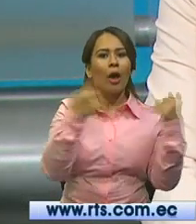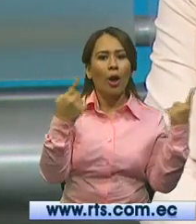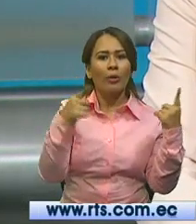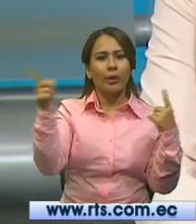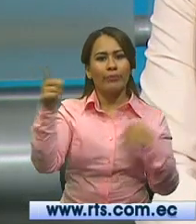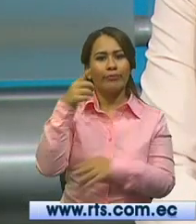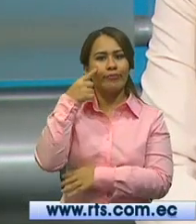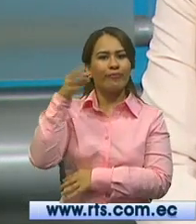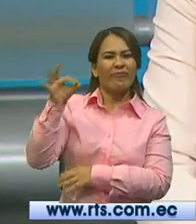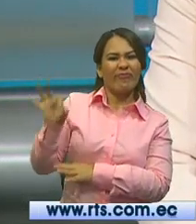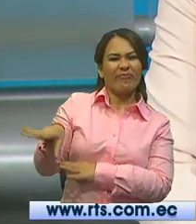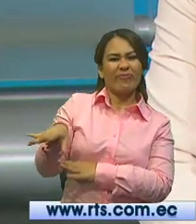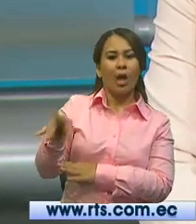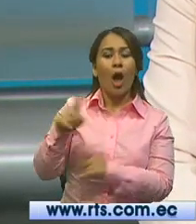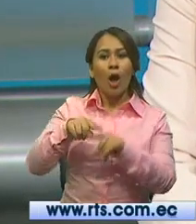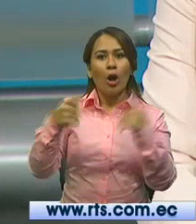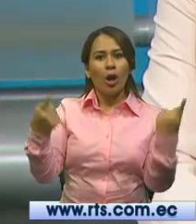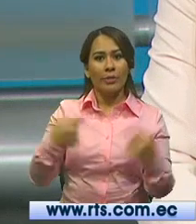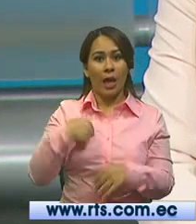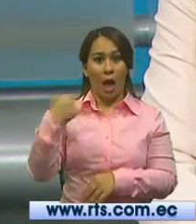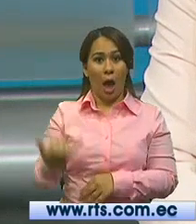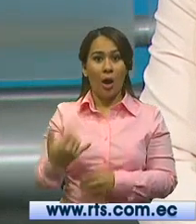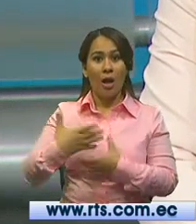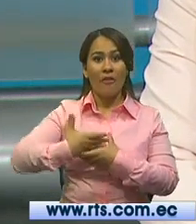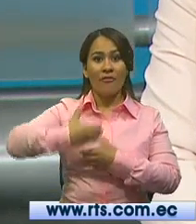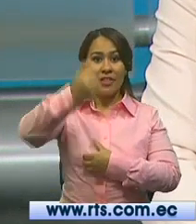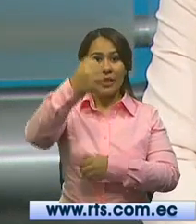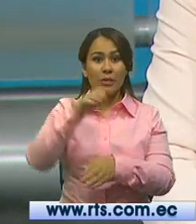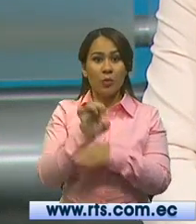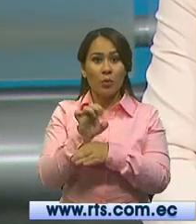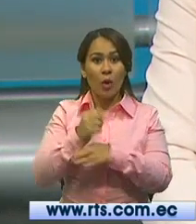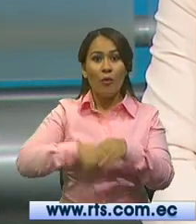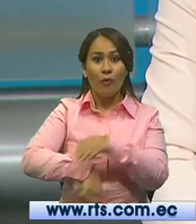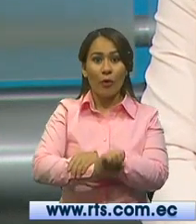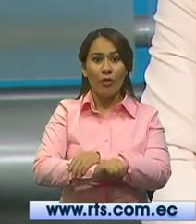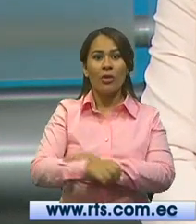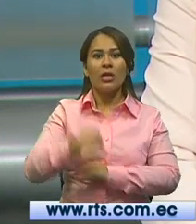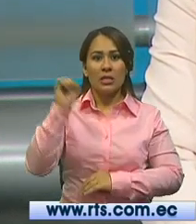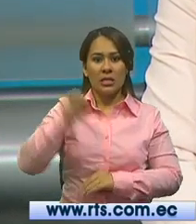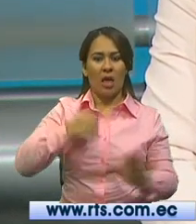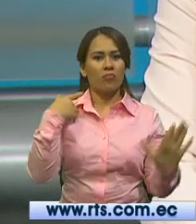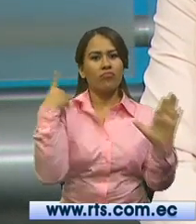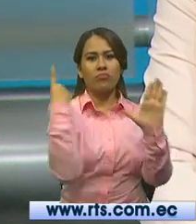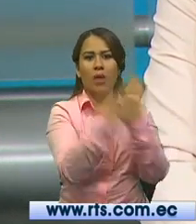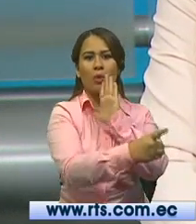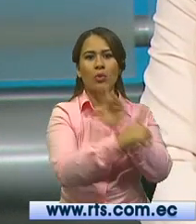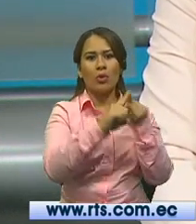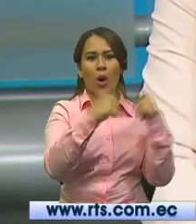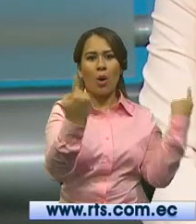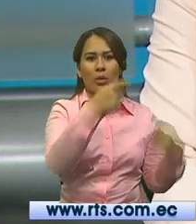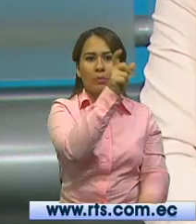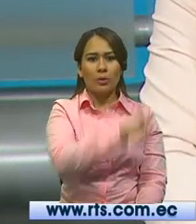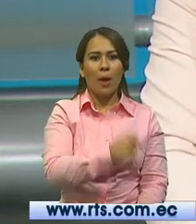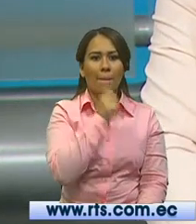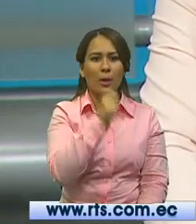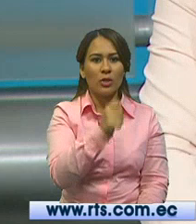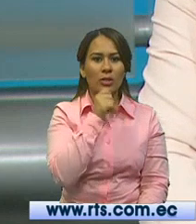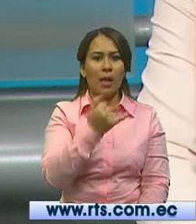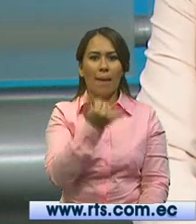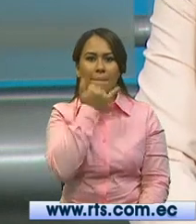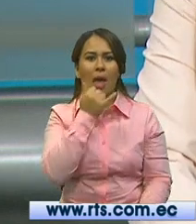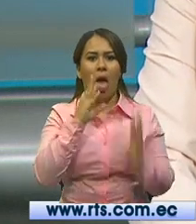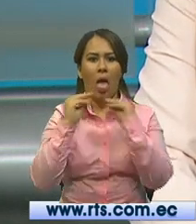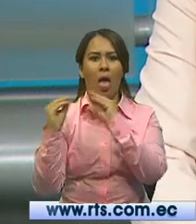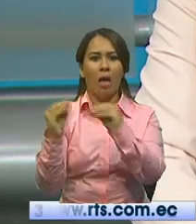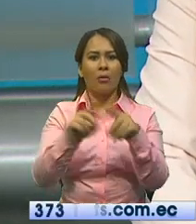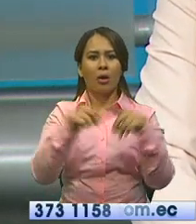este martes sesiona la Federación Ecuatoriana de Fútbol y no se descarta que anuncie una demanda contra el comunicador. Enseguida un informe de